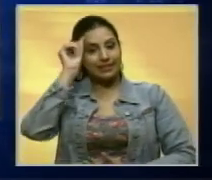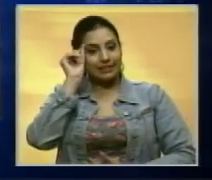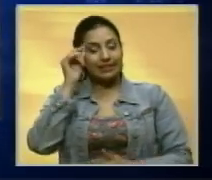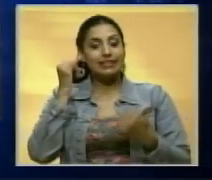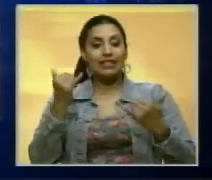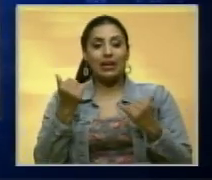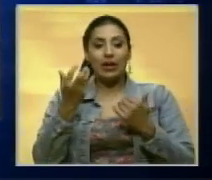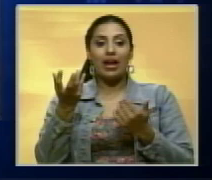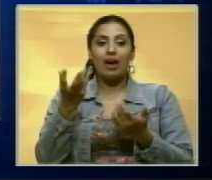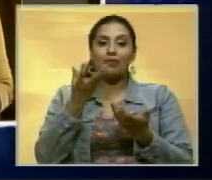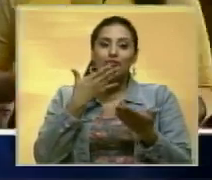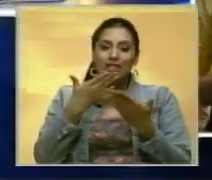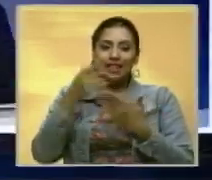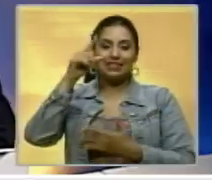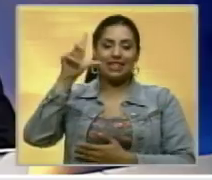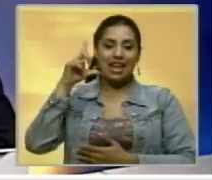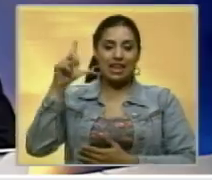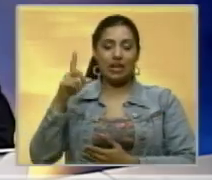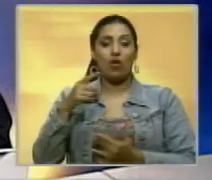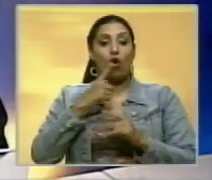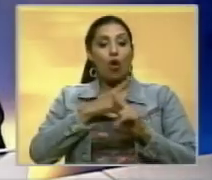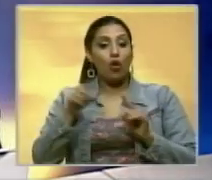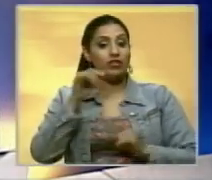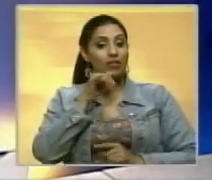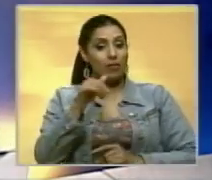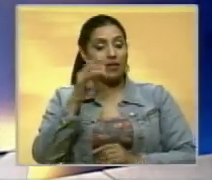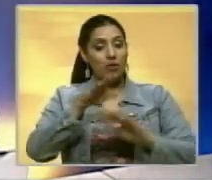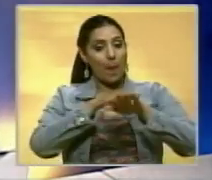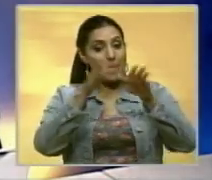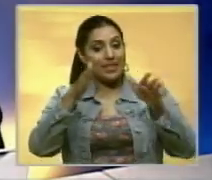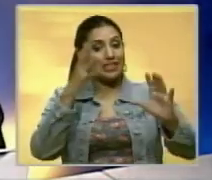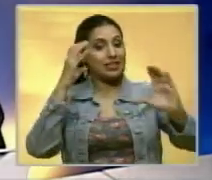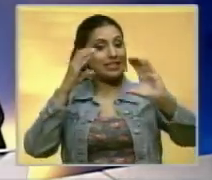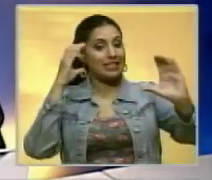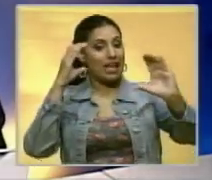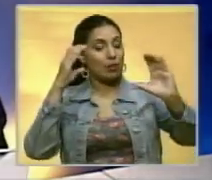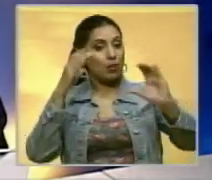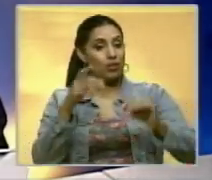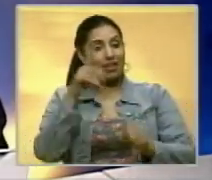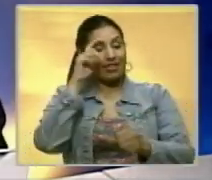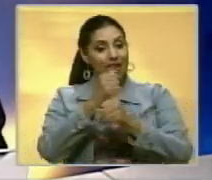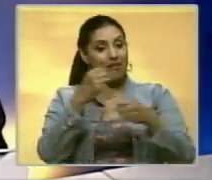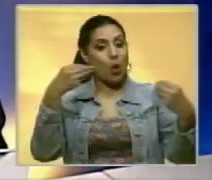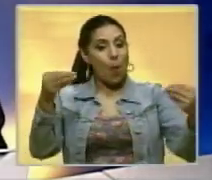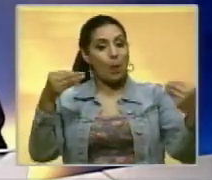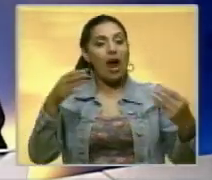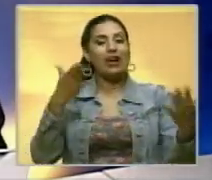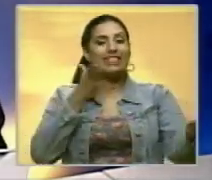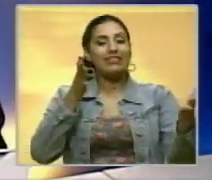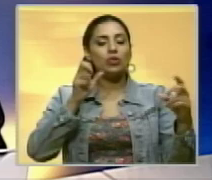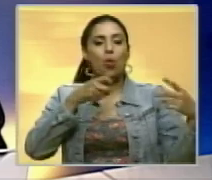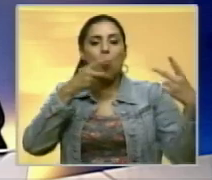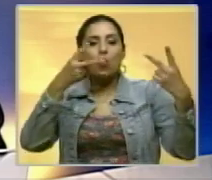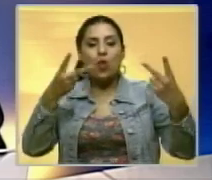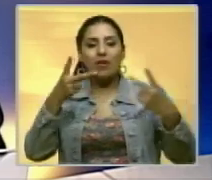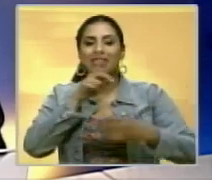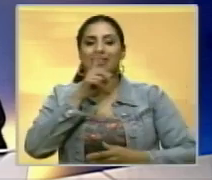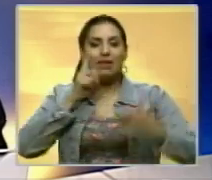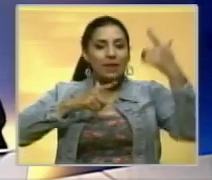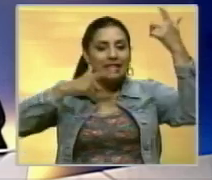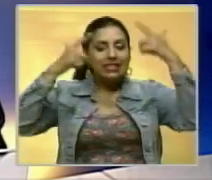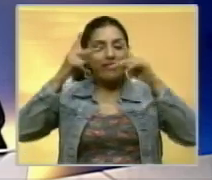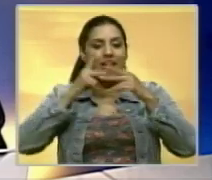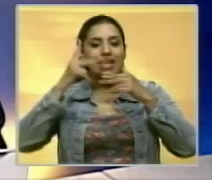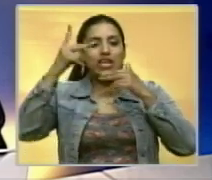gracias, Lirio. Y entre otras informaciones, el ministro de Transporte y Obras Públicas, Luis Sauce, puso en servicio el nuevo distribuidor Hugo Chávez, ubicado en